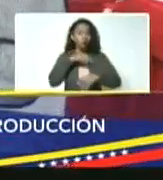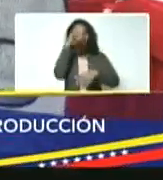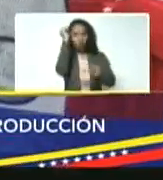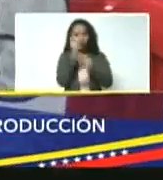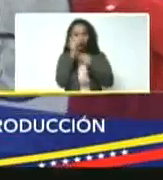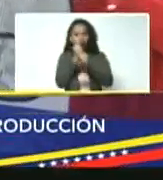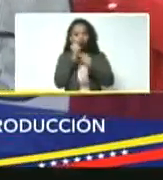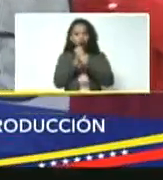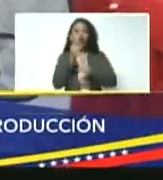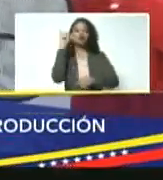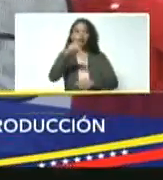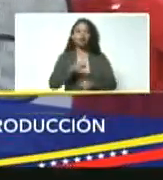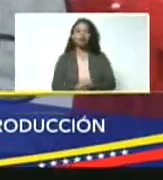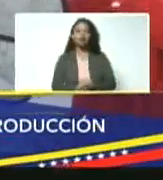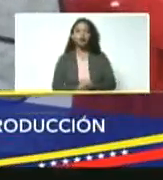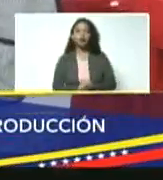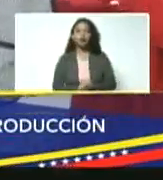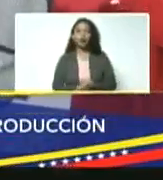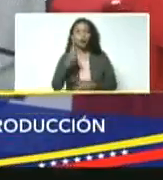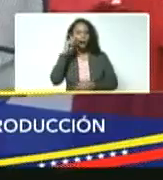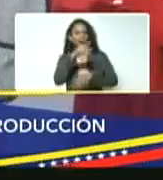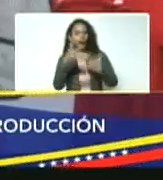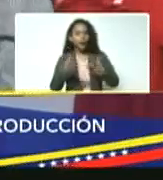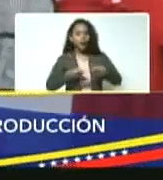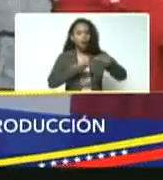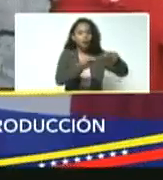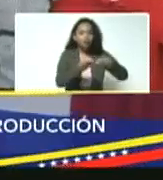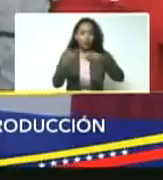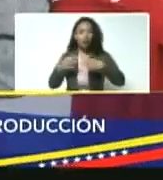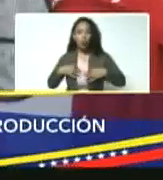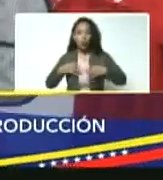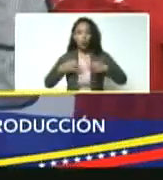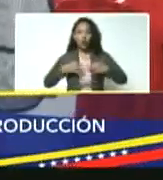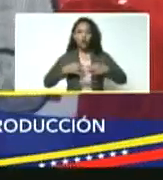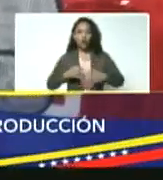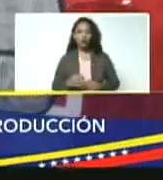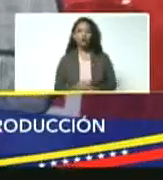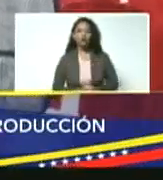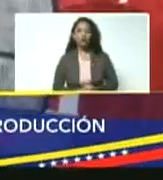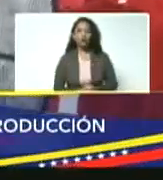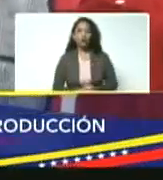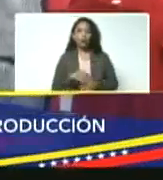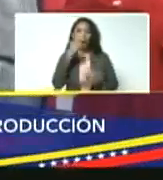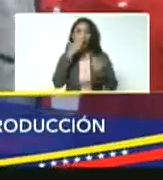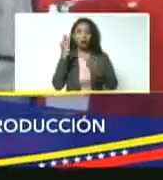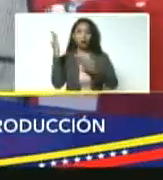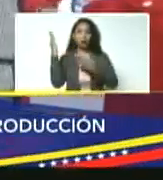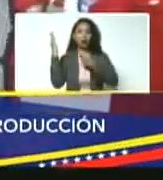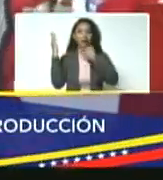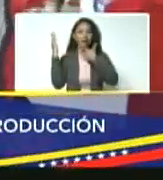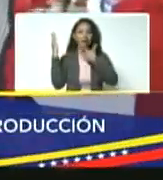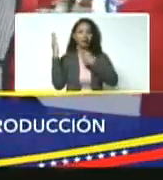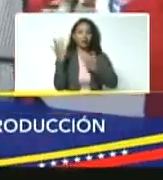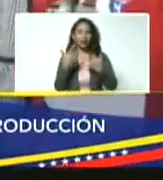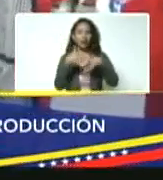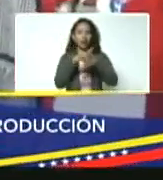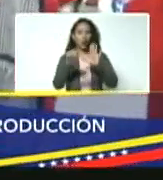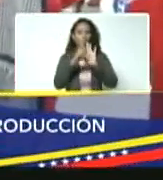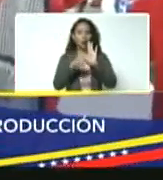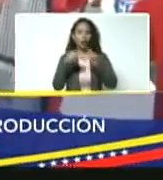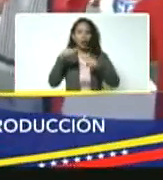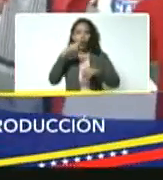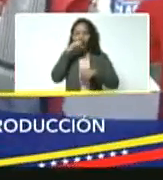trabajando también lo que tiene que ver con la dotación de uniformes y estas escuelas para complementarla. Esto es para la